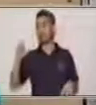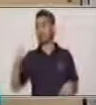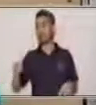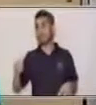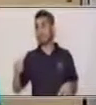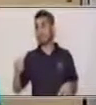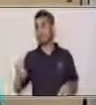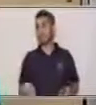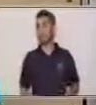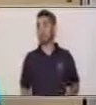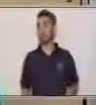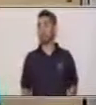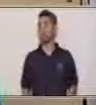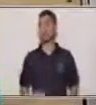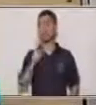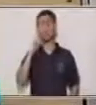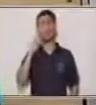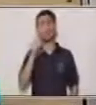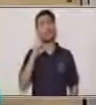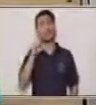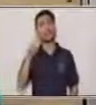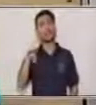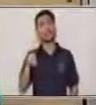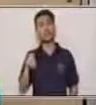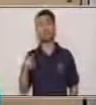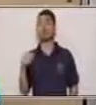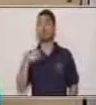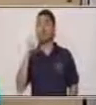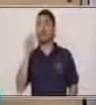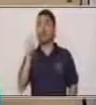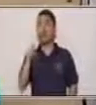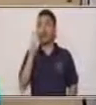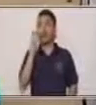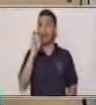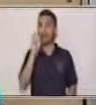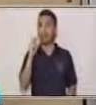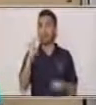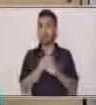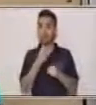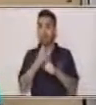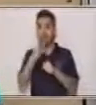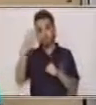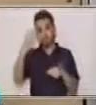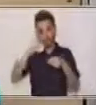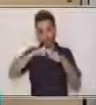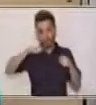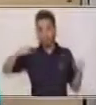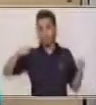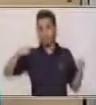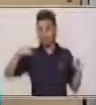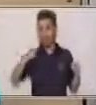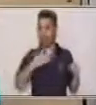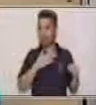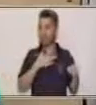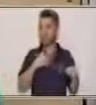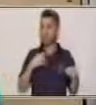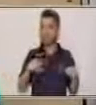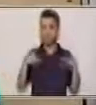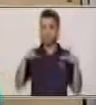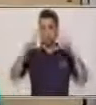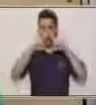Centímetros. ¿Por qué en centímetros? Fue la medida que utilizamos para medirlo. Entonces nuestro triángulo grande